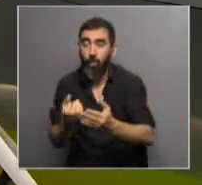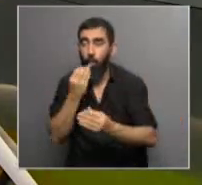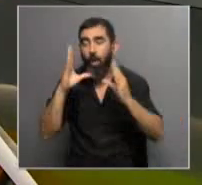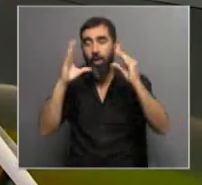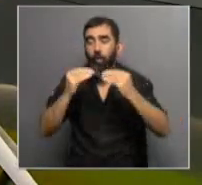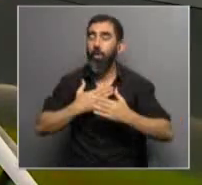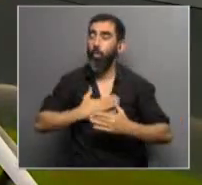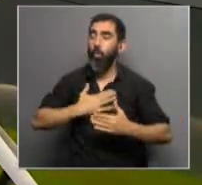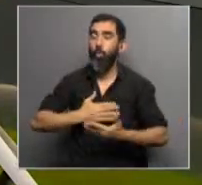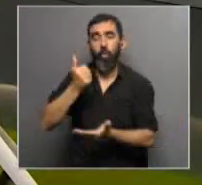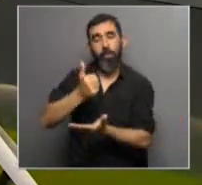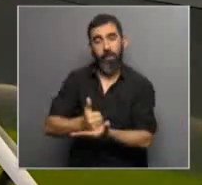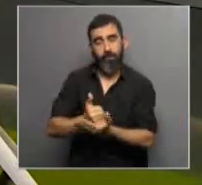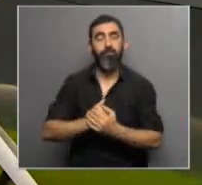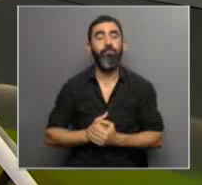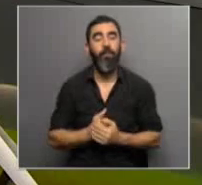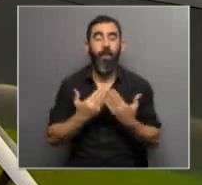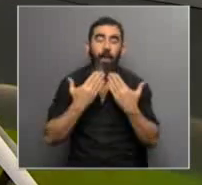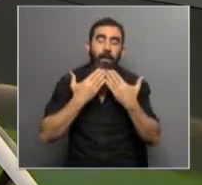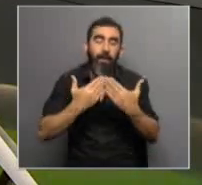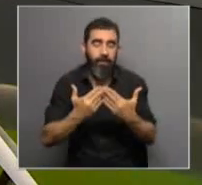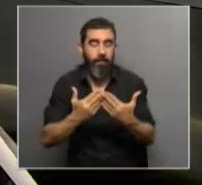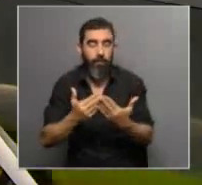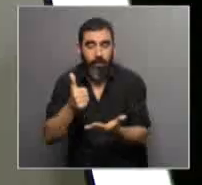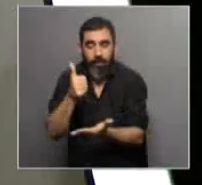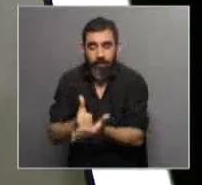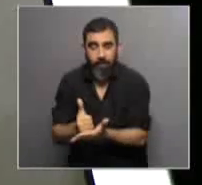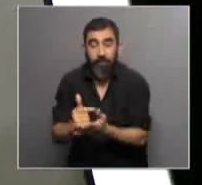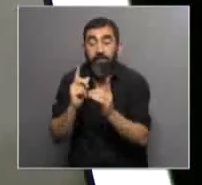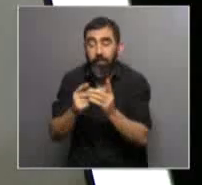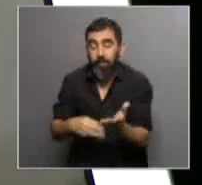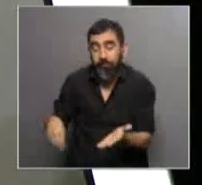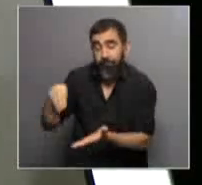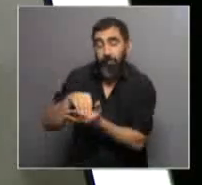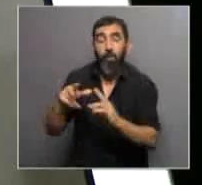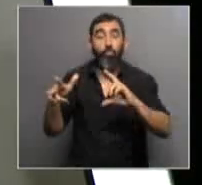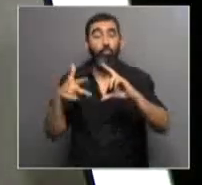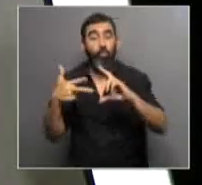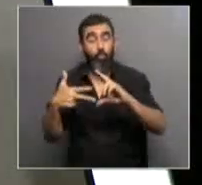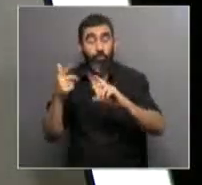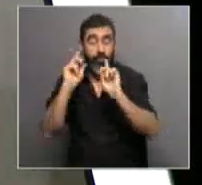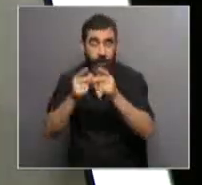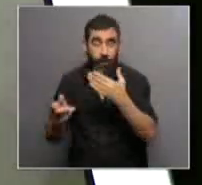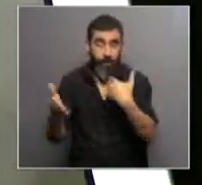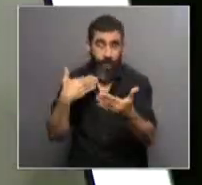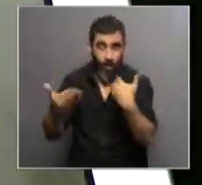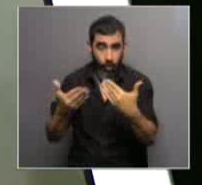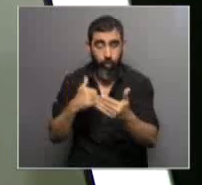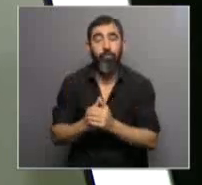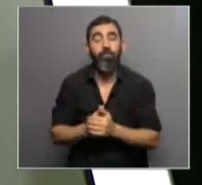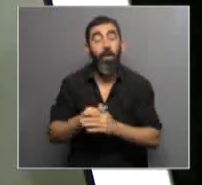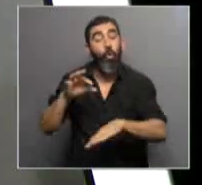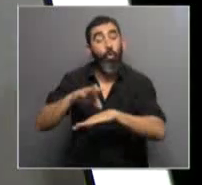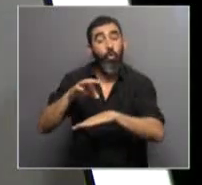gusto estar contigo el gusto es nuestro y te agradecemos estar aquí y vamos a a través de esta conversación a la